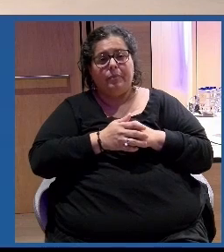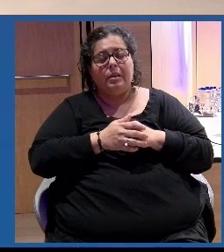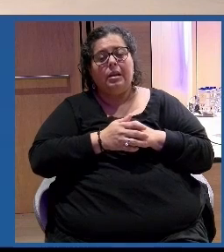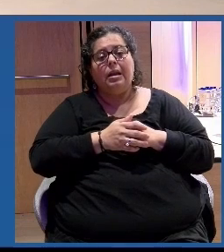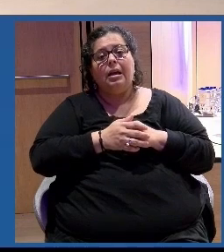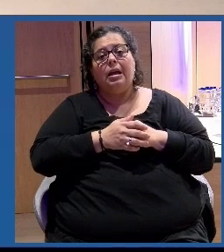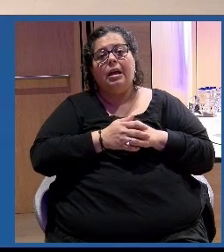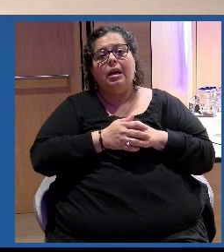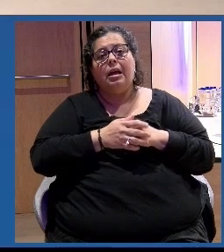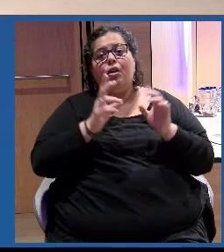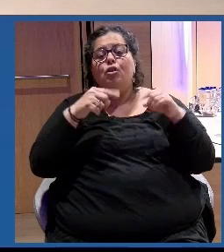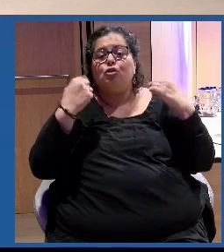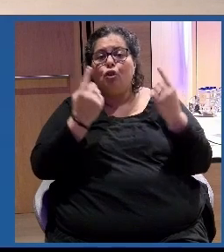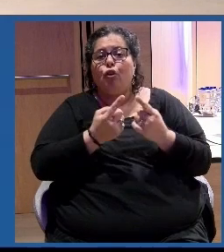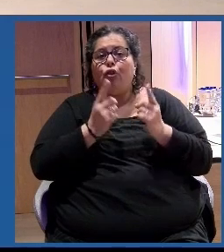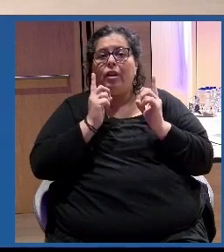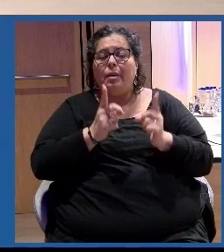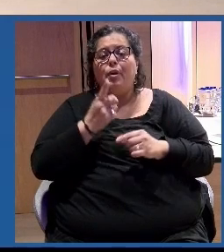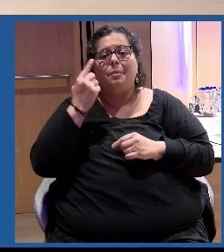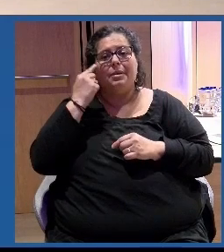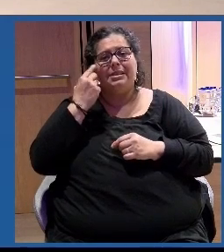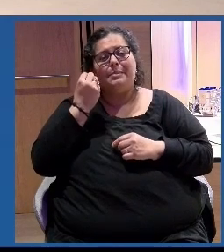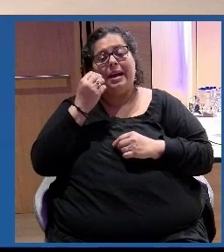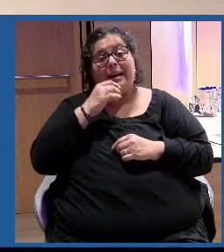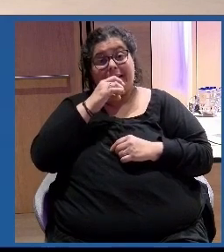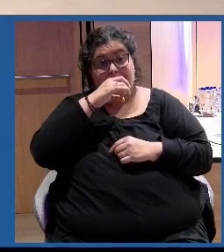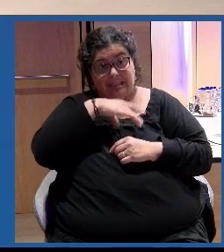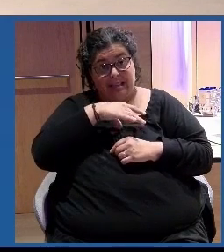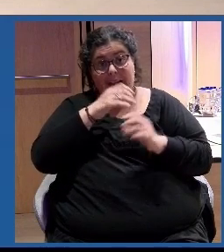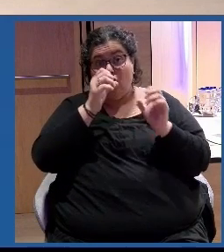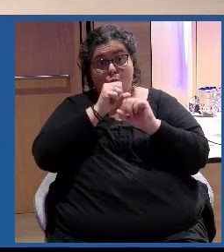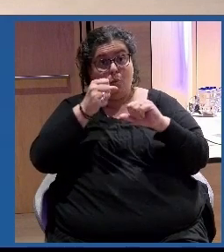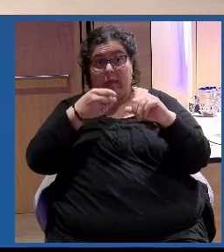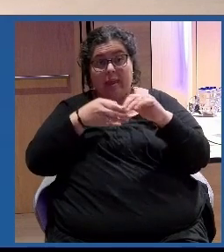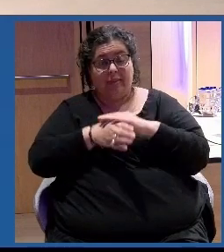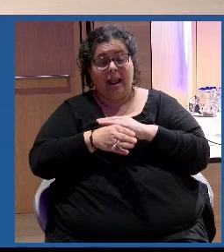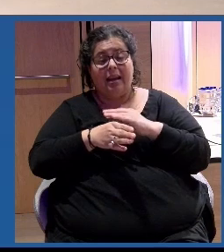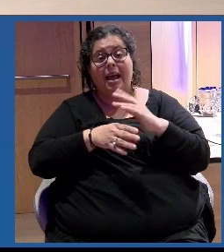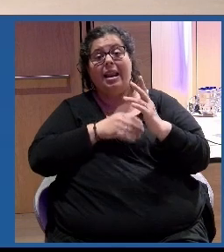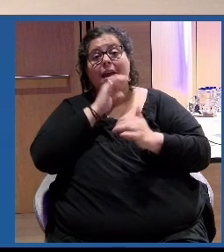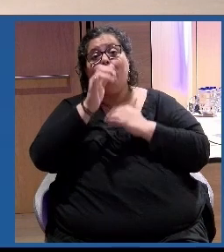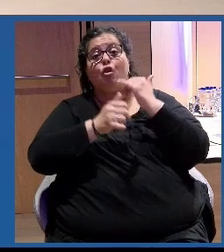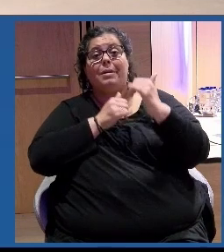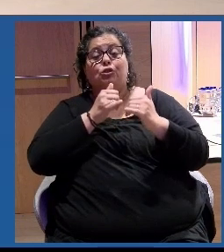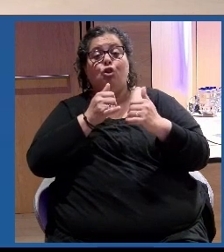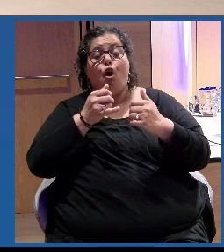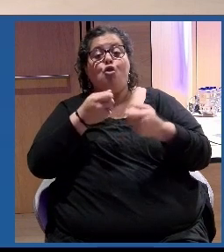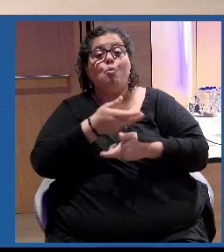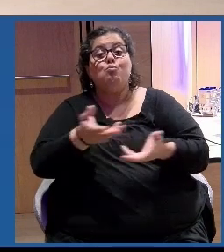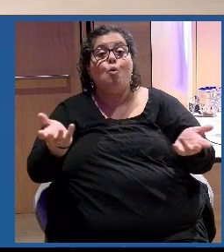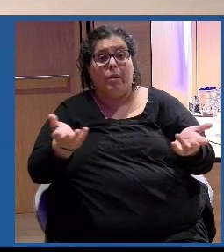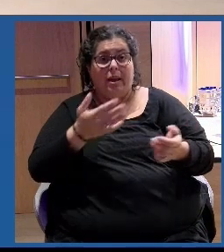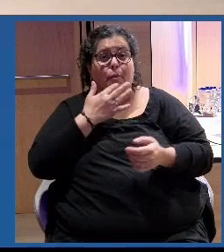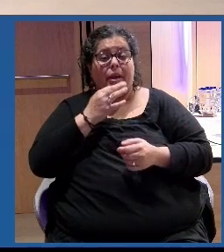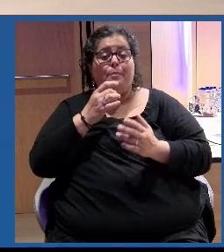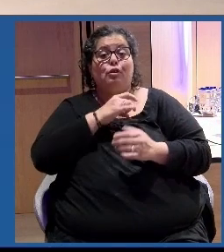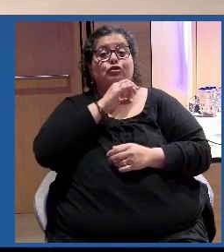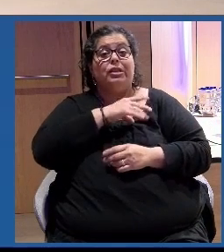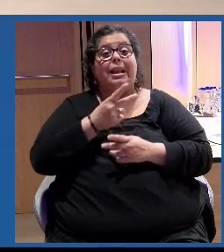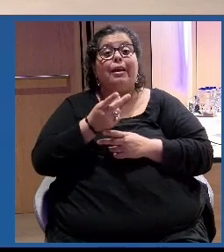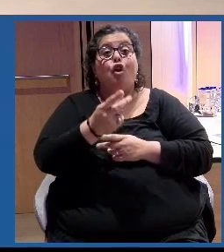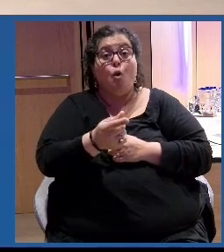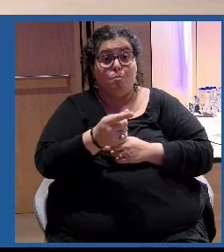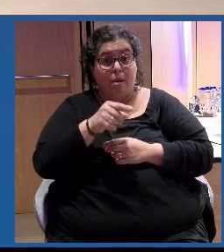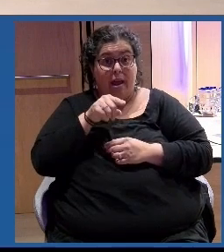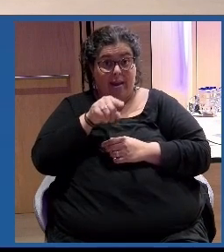considerar además que en Chile uno puede entrar directamente a la información pública de órdenes de compra, que es lo que llamamos Chile Compra, que es finalmente el portal